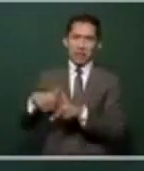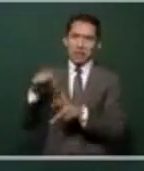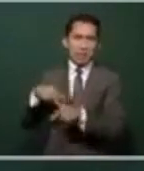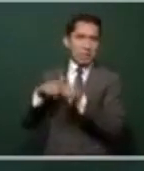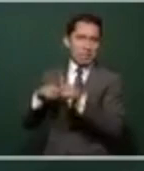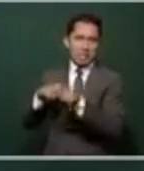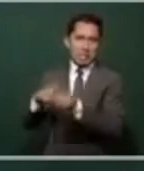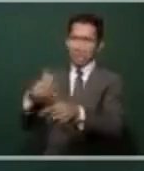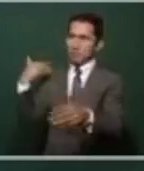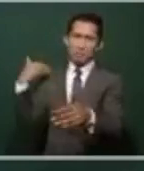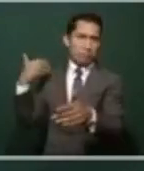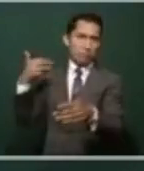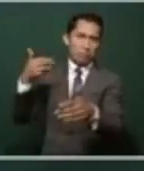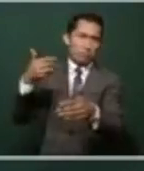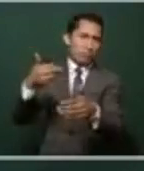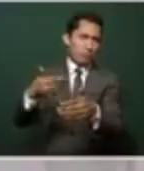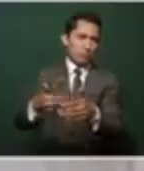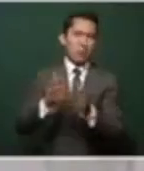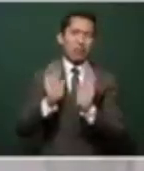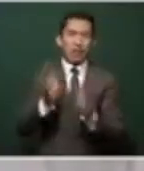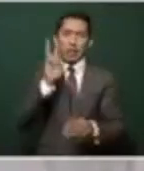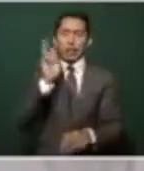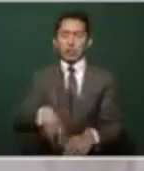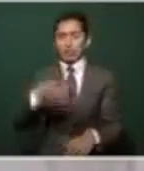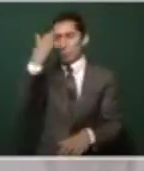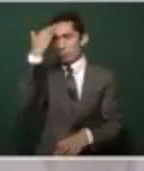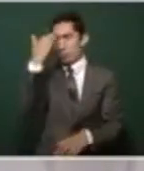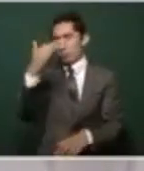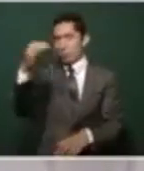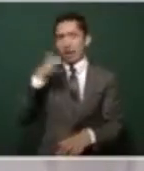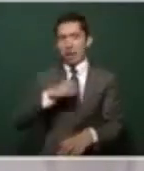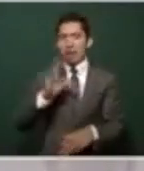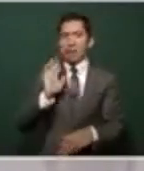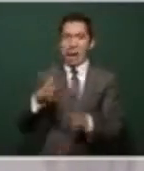tiempo, ya llovió.